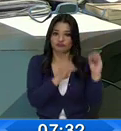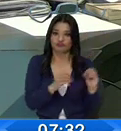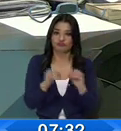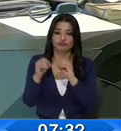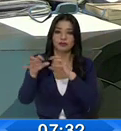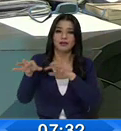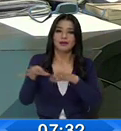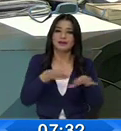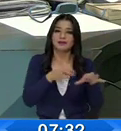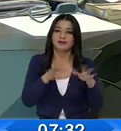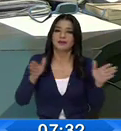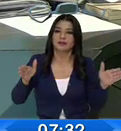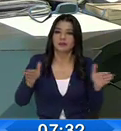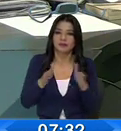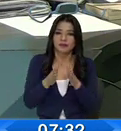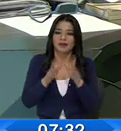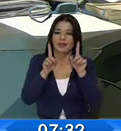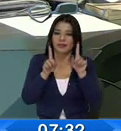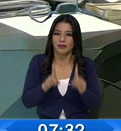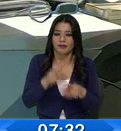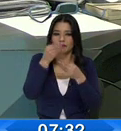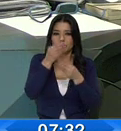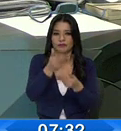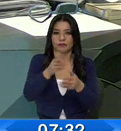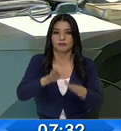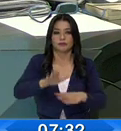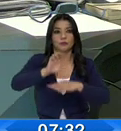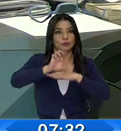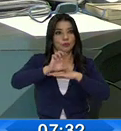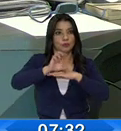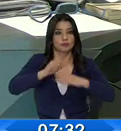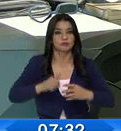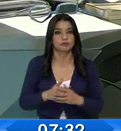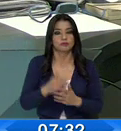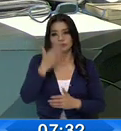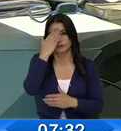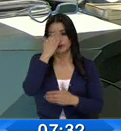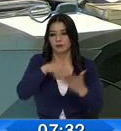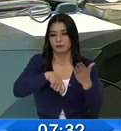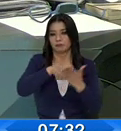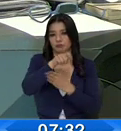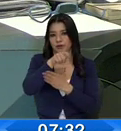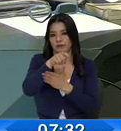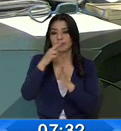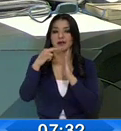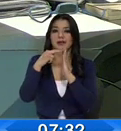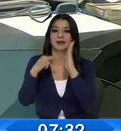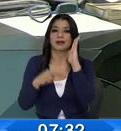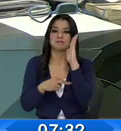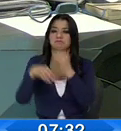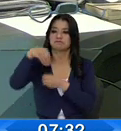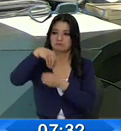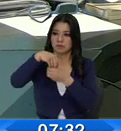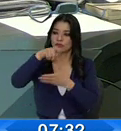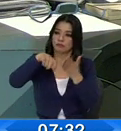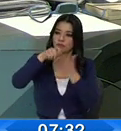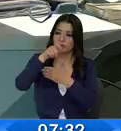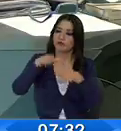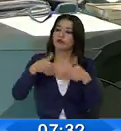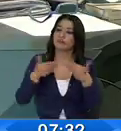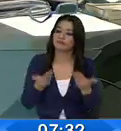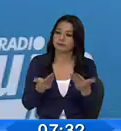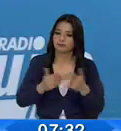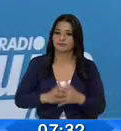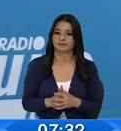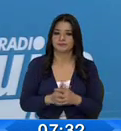rendición de cuentas que debe darse en el país sabemos que se aprobada las últimas horas del reglamento en qué condiciones y cómo queda muy buen día